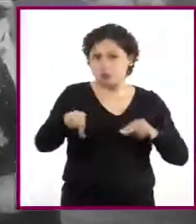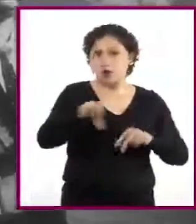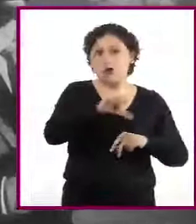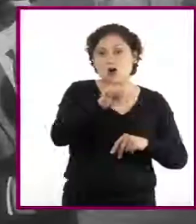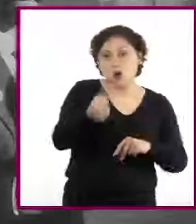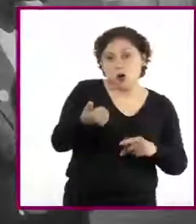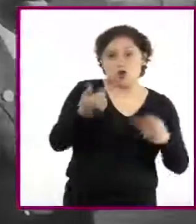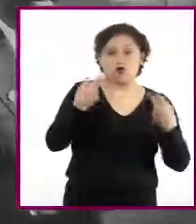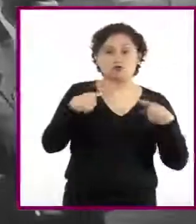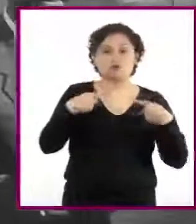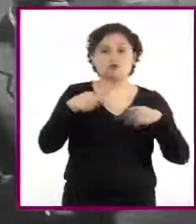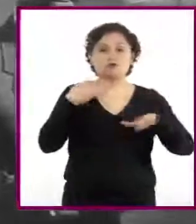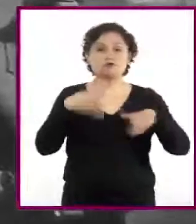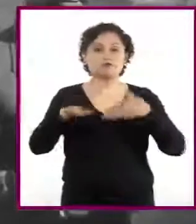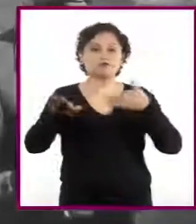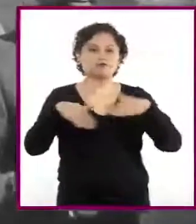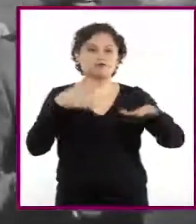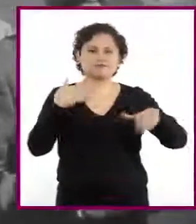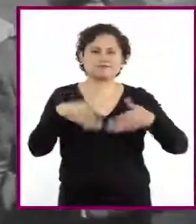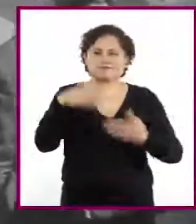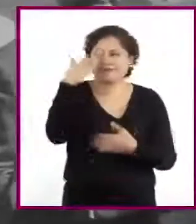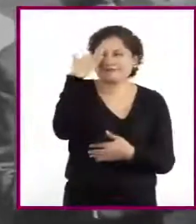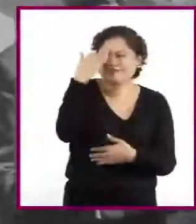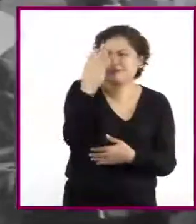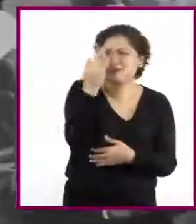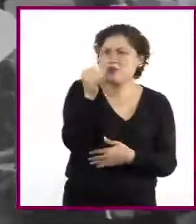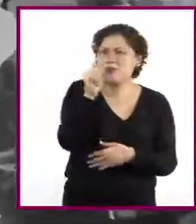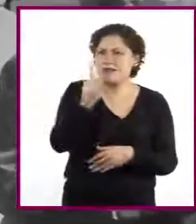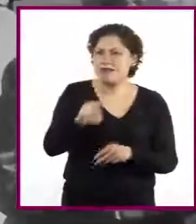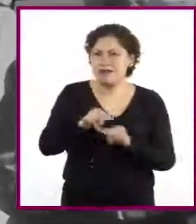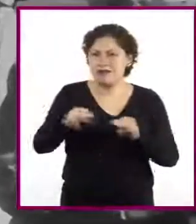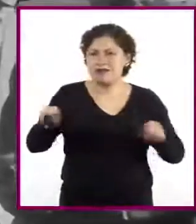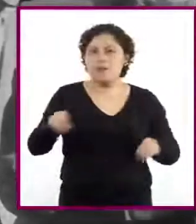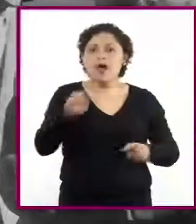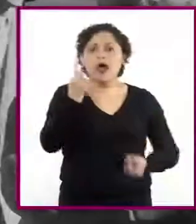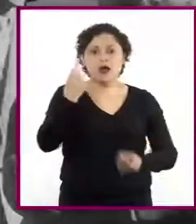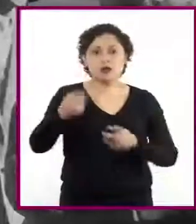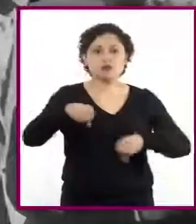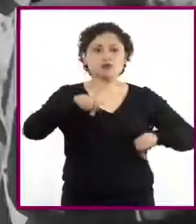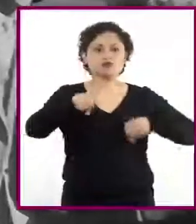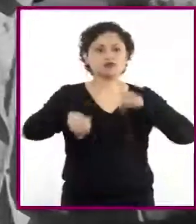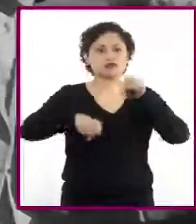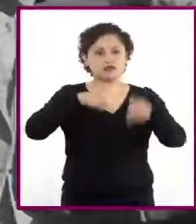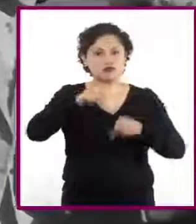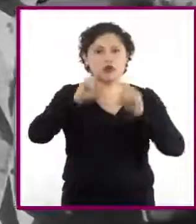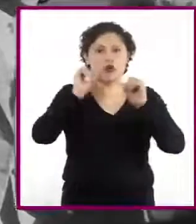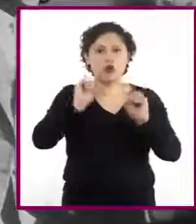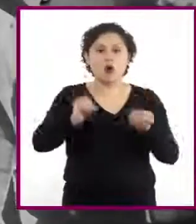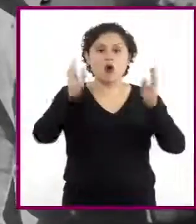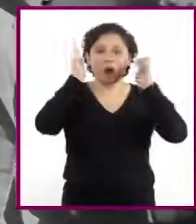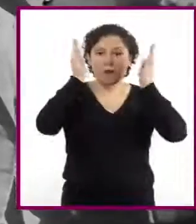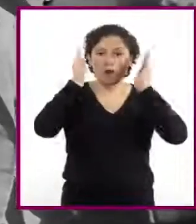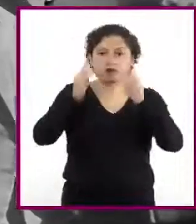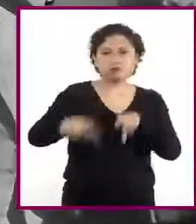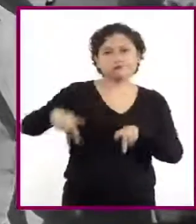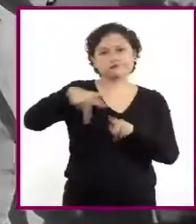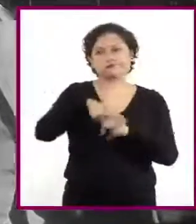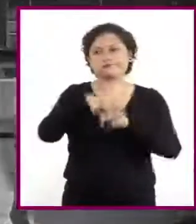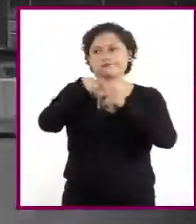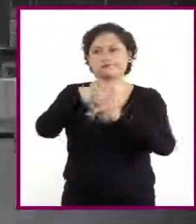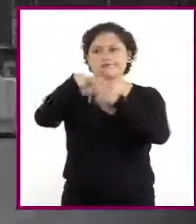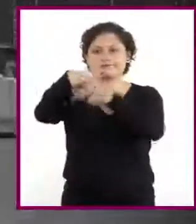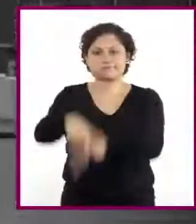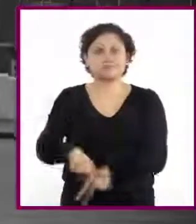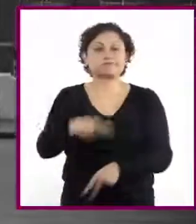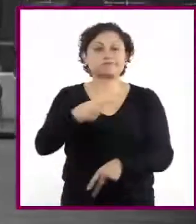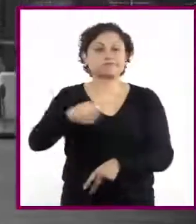9 kilómetros para llegar a su trabajo. Otros utilizaron bicicletas y hasta mulas para trasladarse. En las